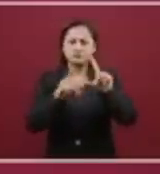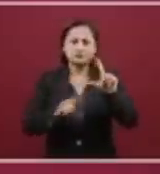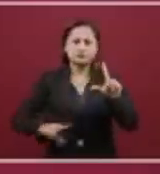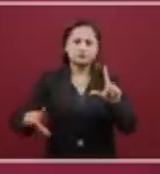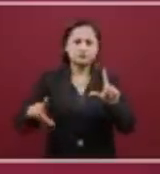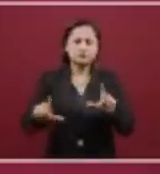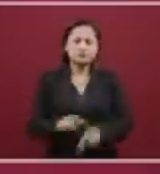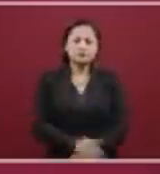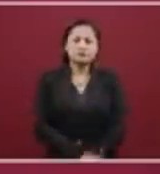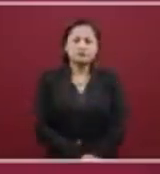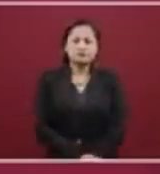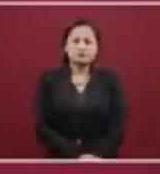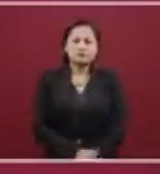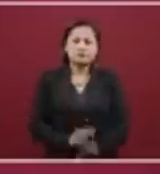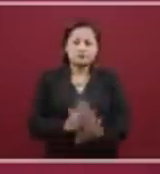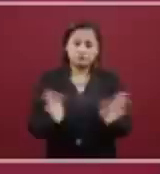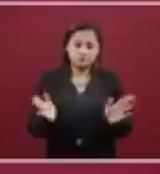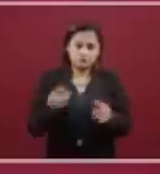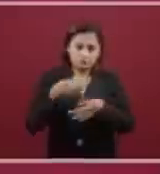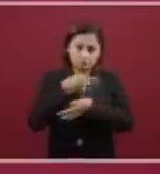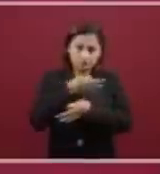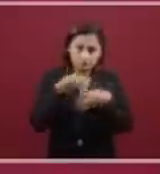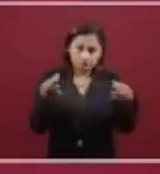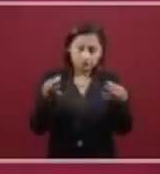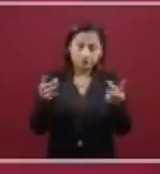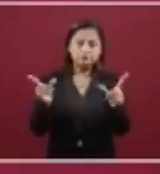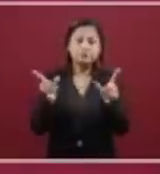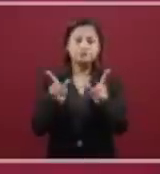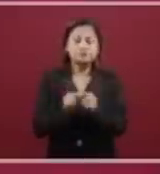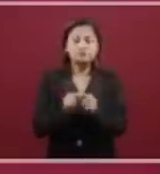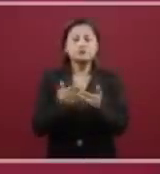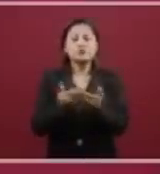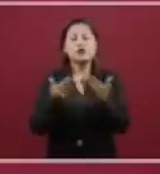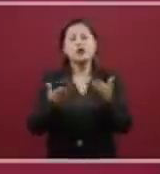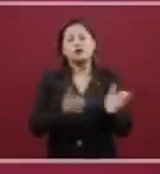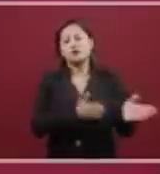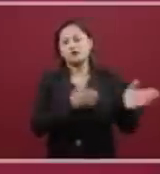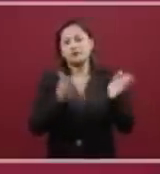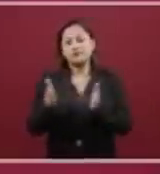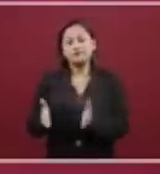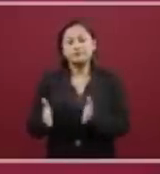dicho lo anterior pasamos a